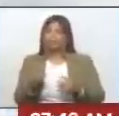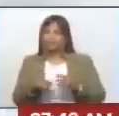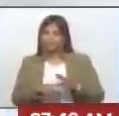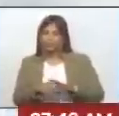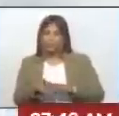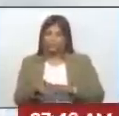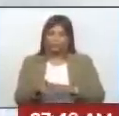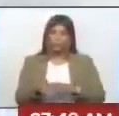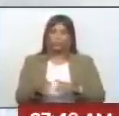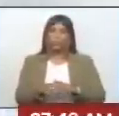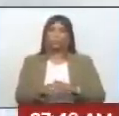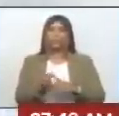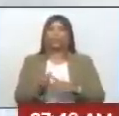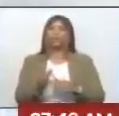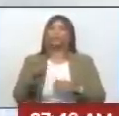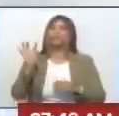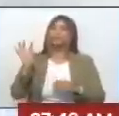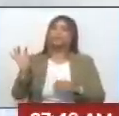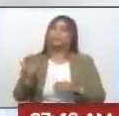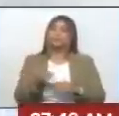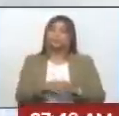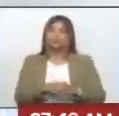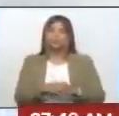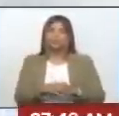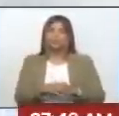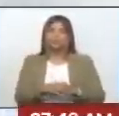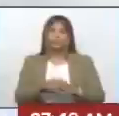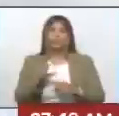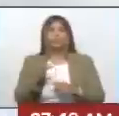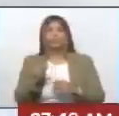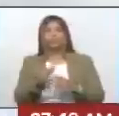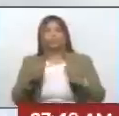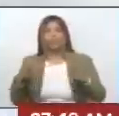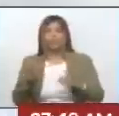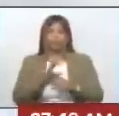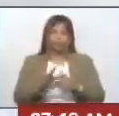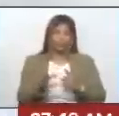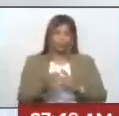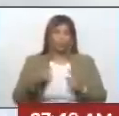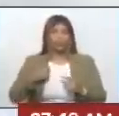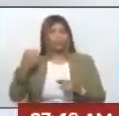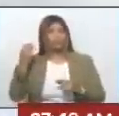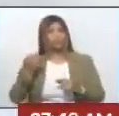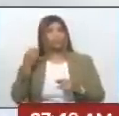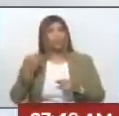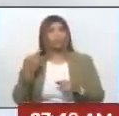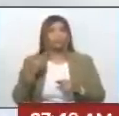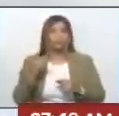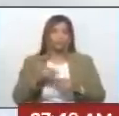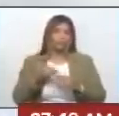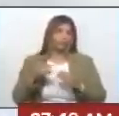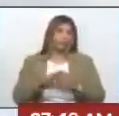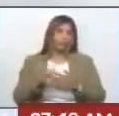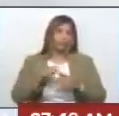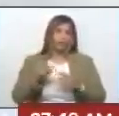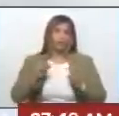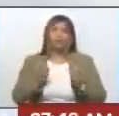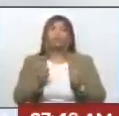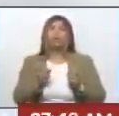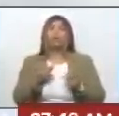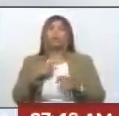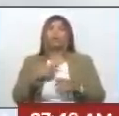desarrollando ese país, pues de una gran cultura. Yo pienso que en el marco de la diplomacia de